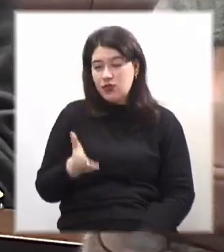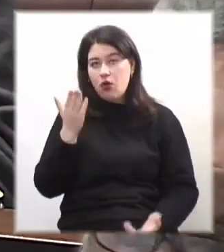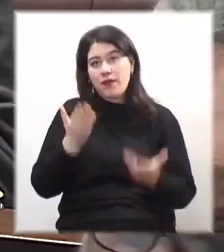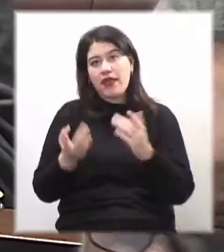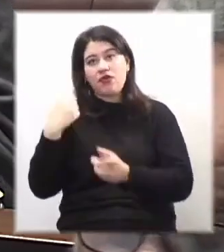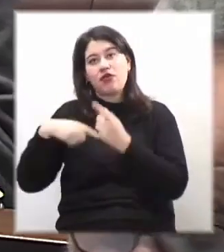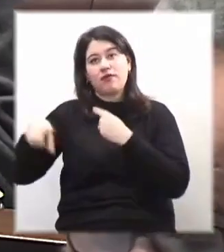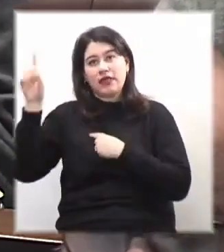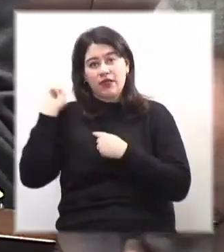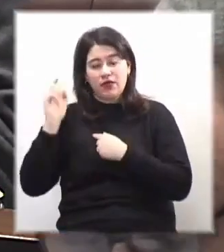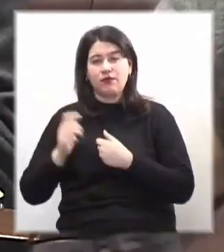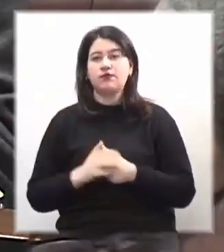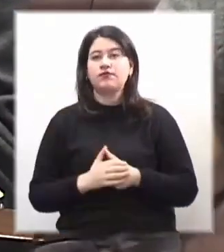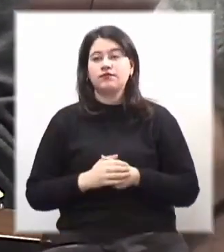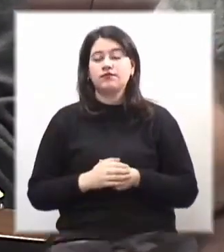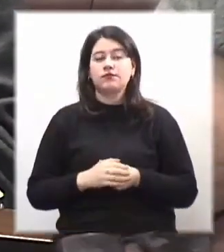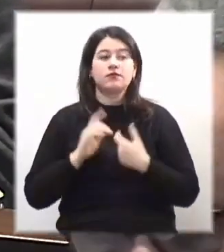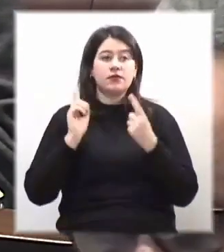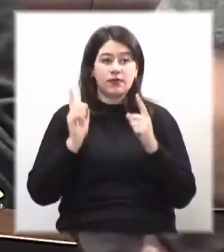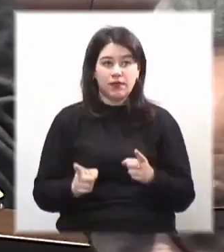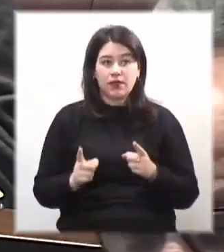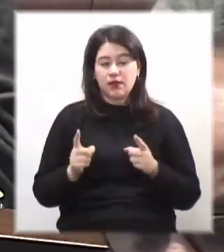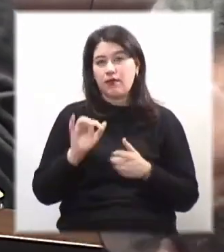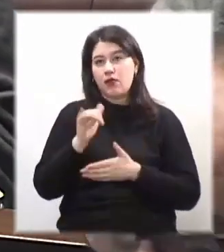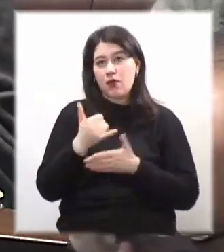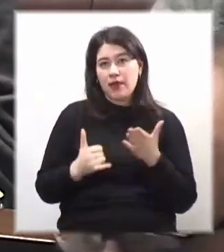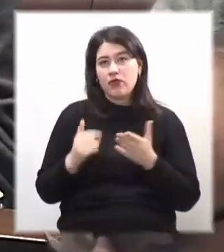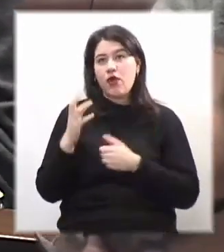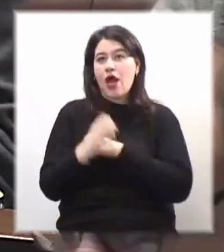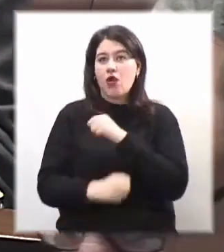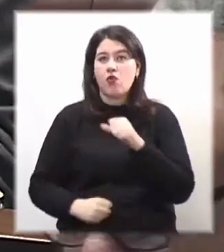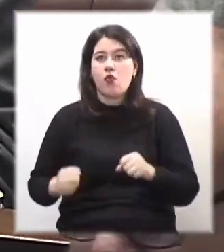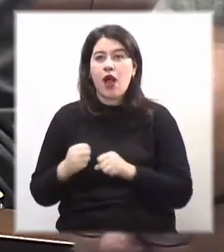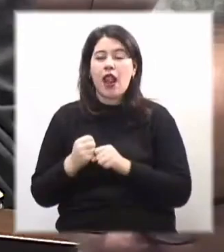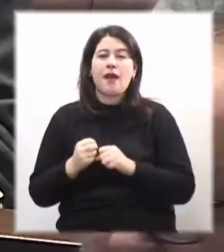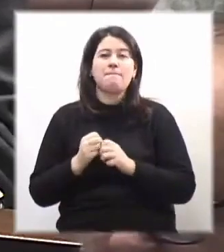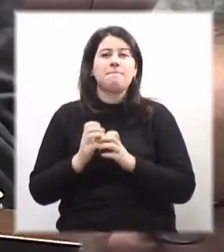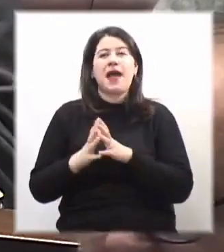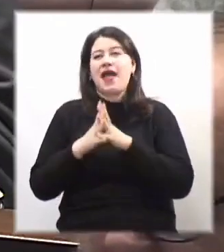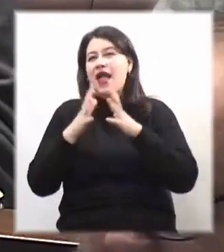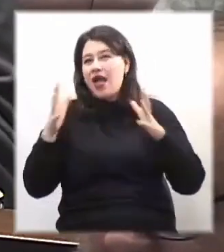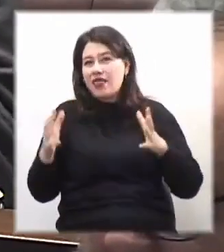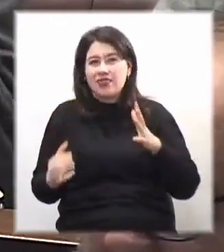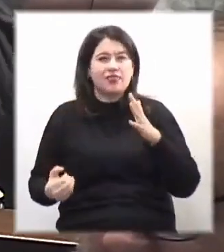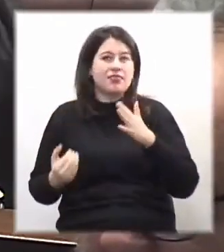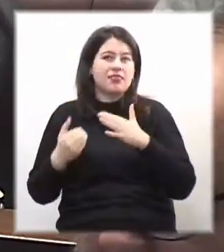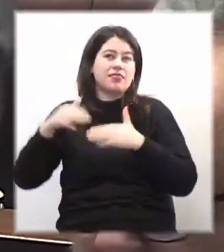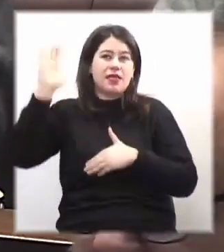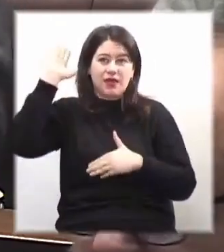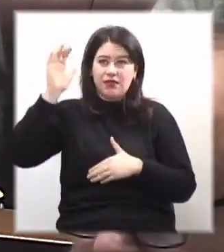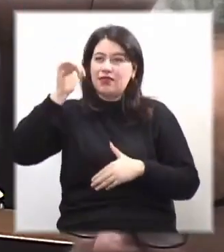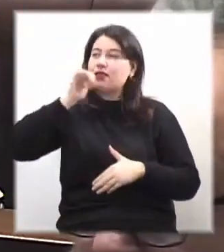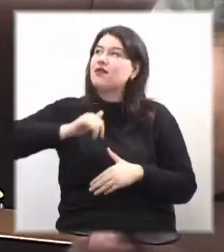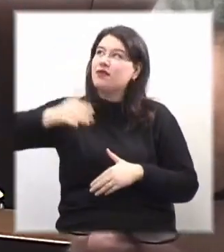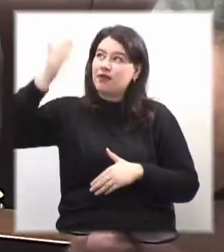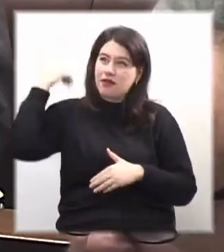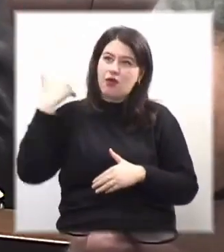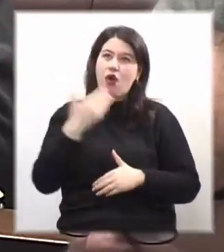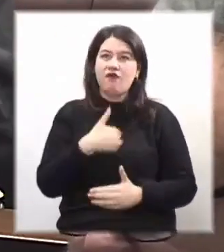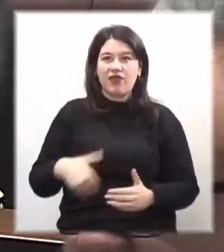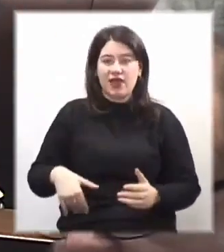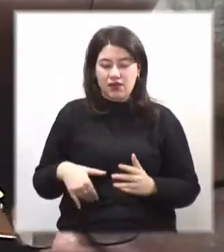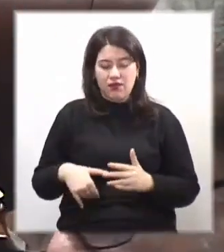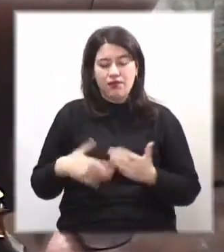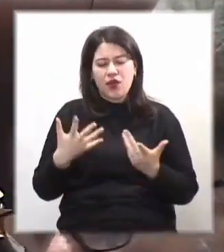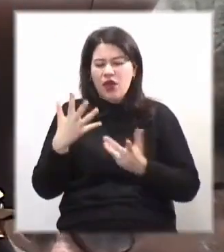al año anterior y con ellos se alcanzó el promedio anual más alto de todos los períodos de gobierno qué es lo que pasa en este año